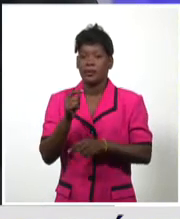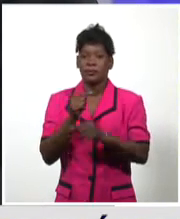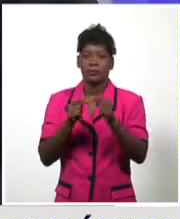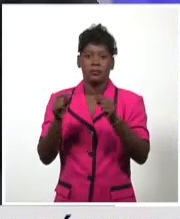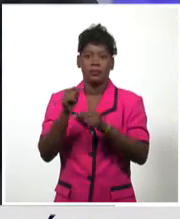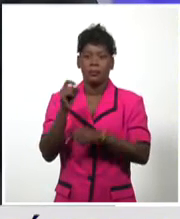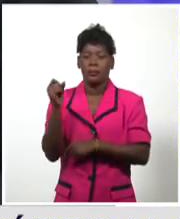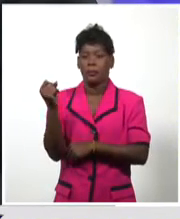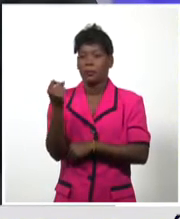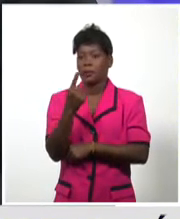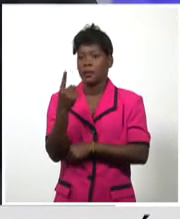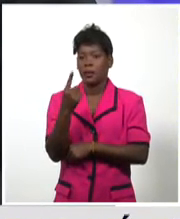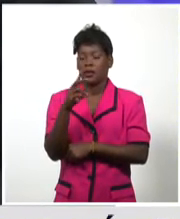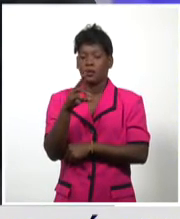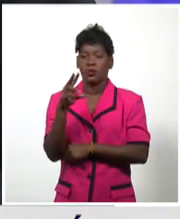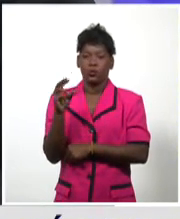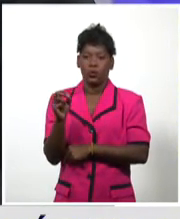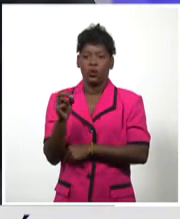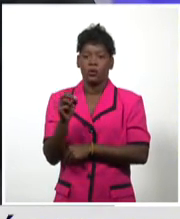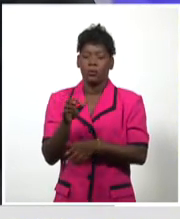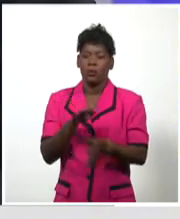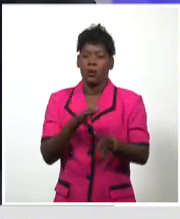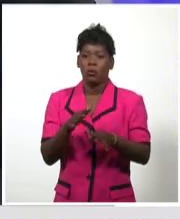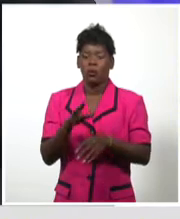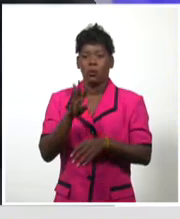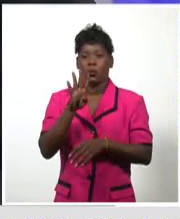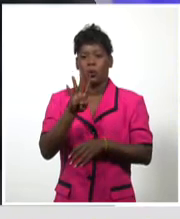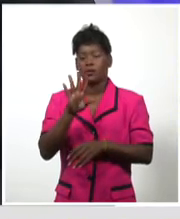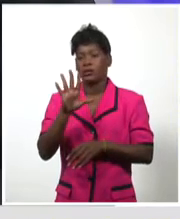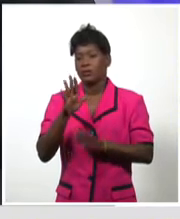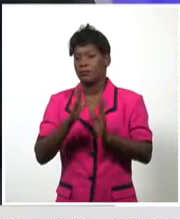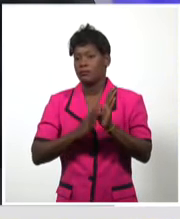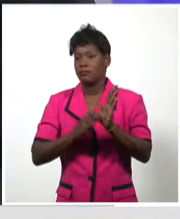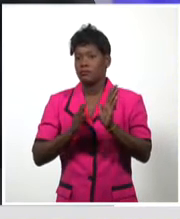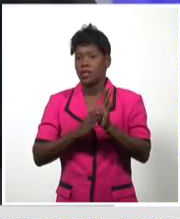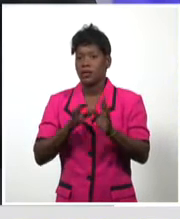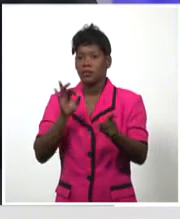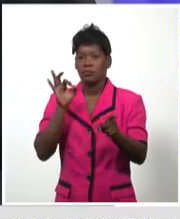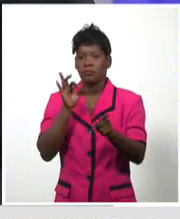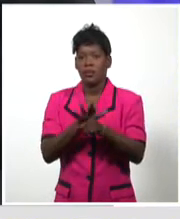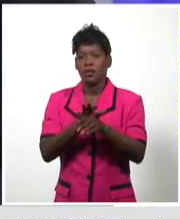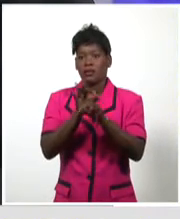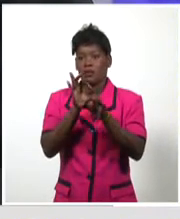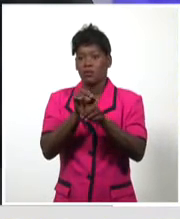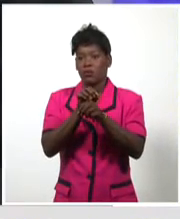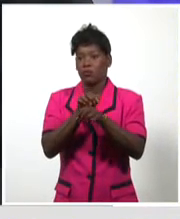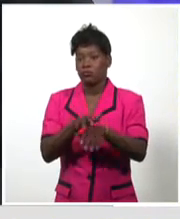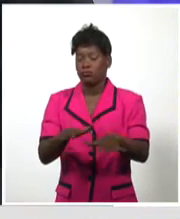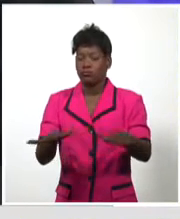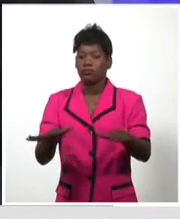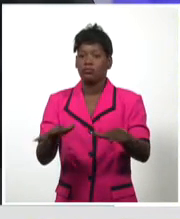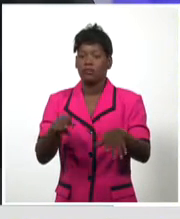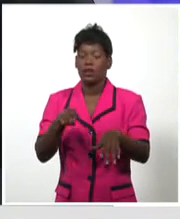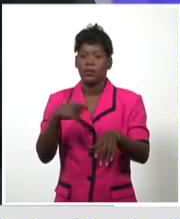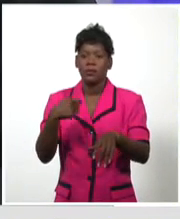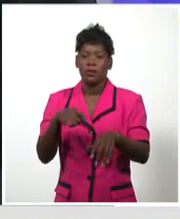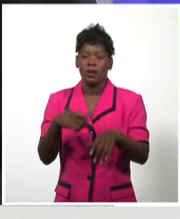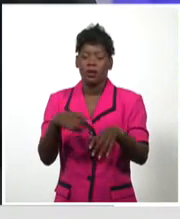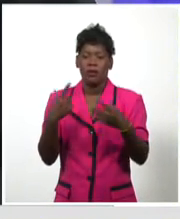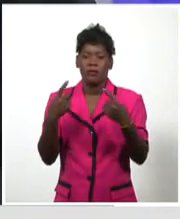poco más de 4 o 5 meses de existencia en el mundo y por lo tanto también es una enfermedad nueva que necesita de nuevos estudios, nuevas